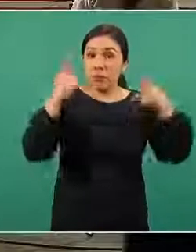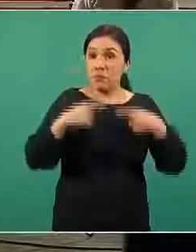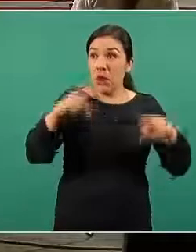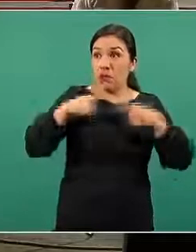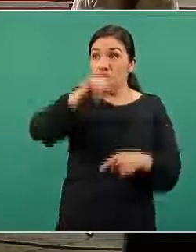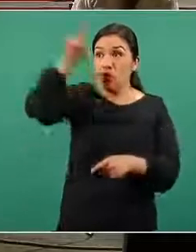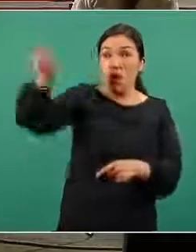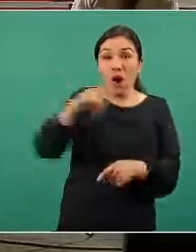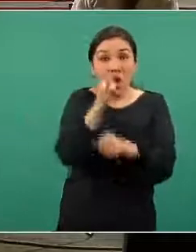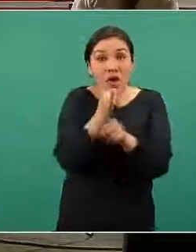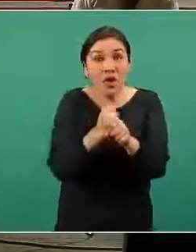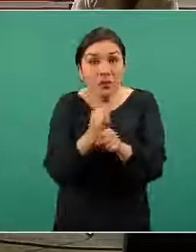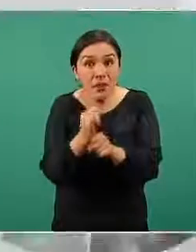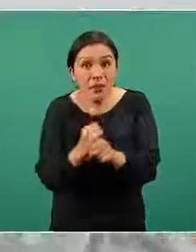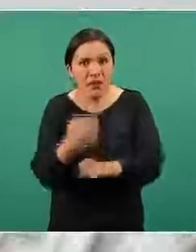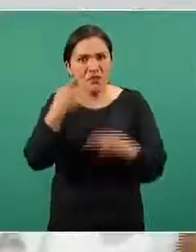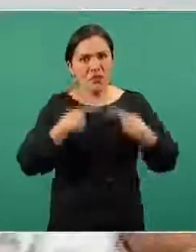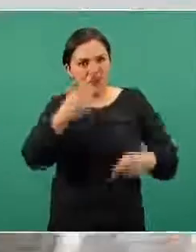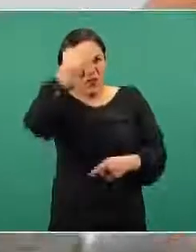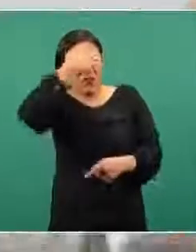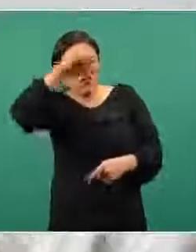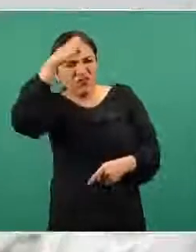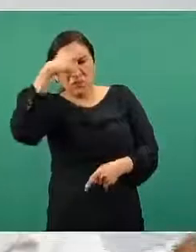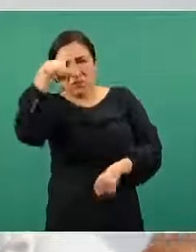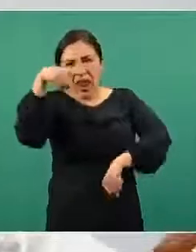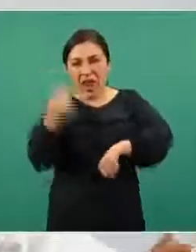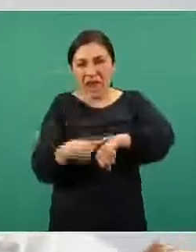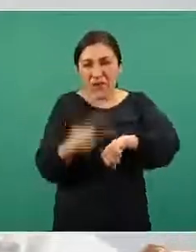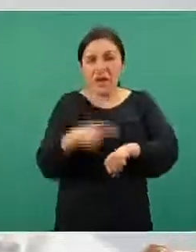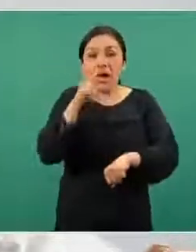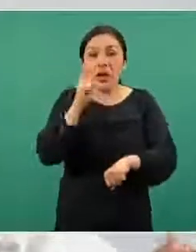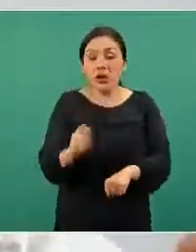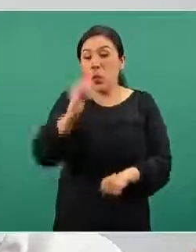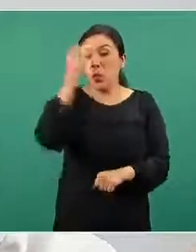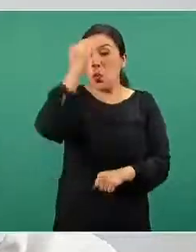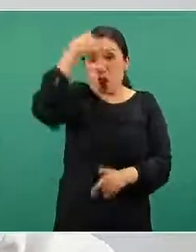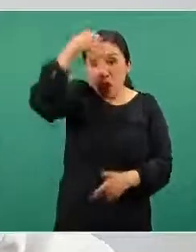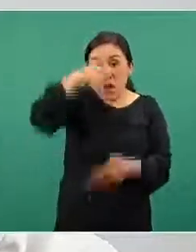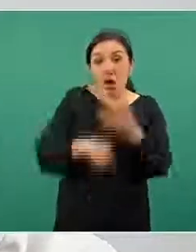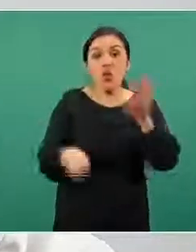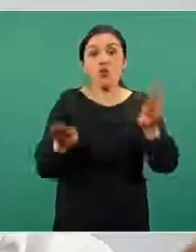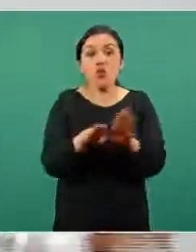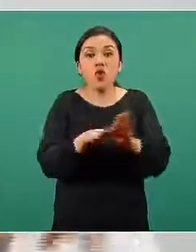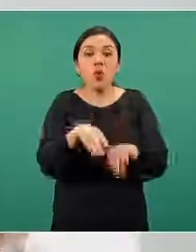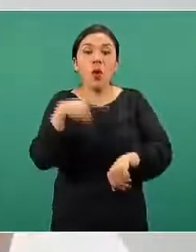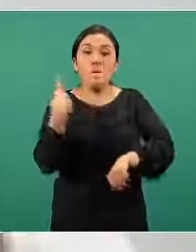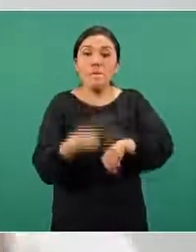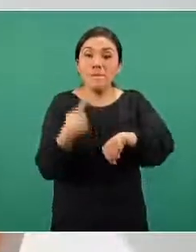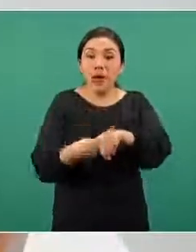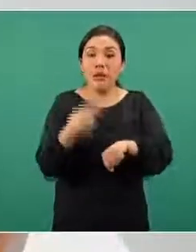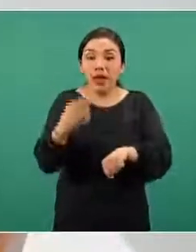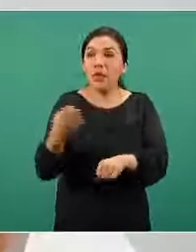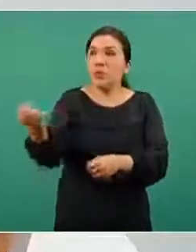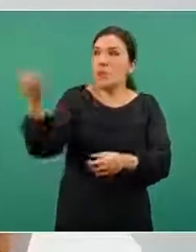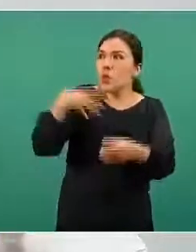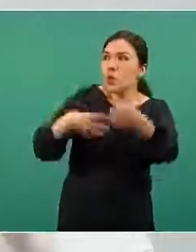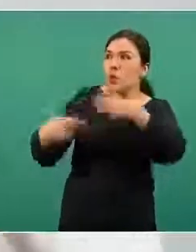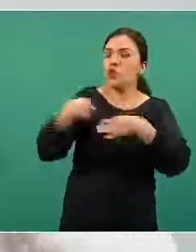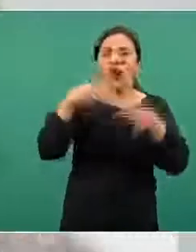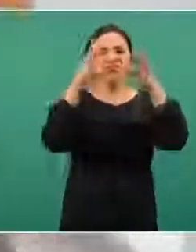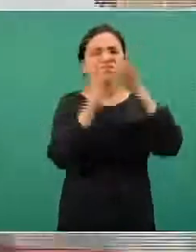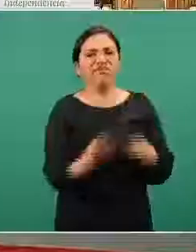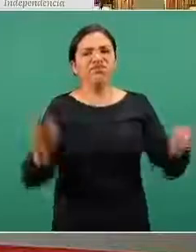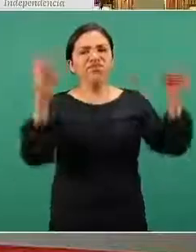investigadores, los expertos en epidemiología, en medicina preventiva nos estaban dando.